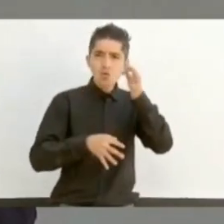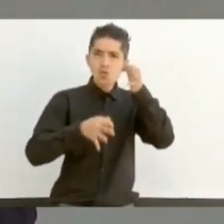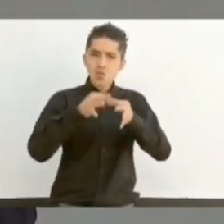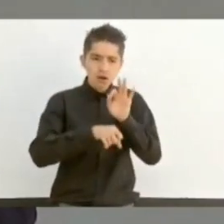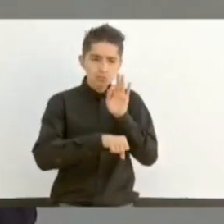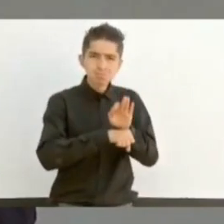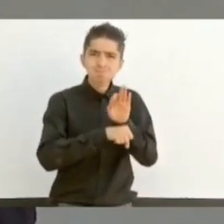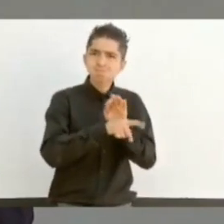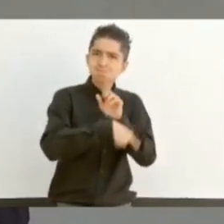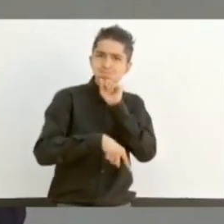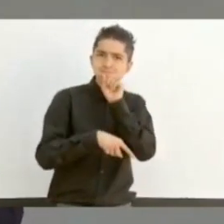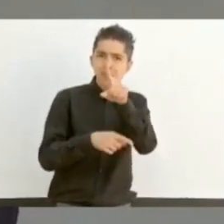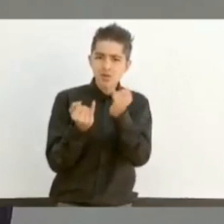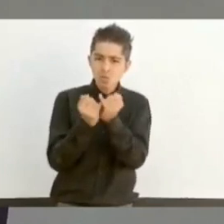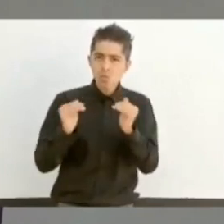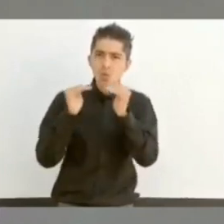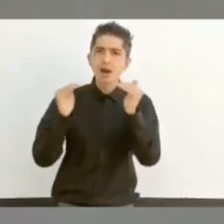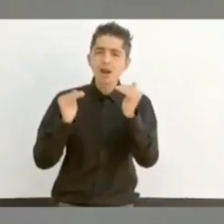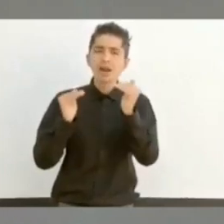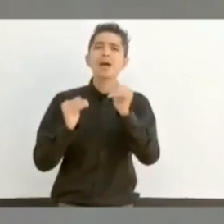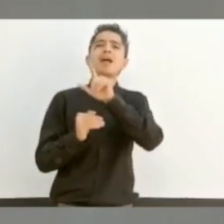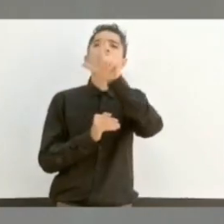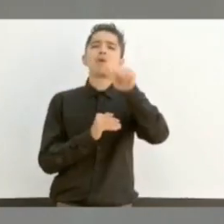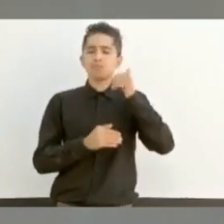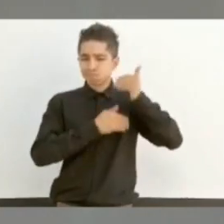La segunda transformación